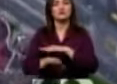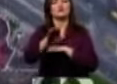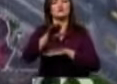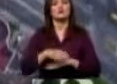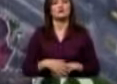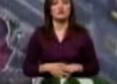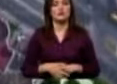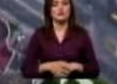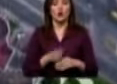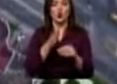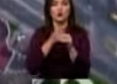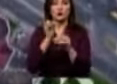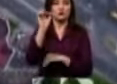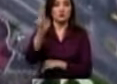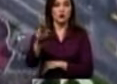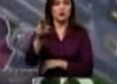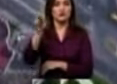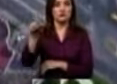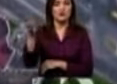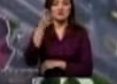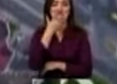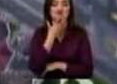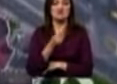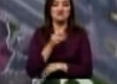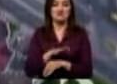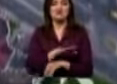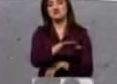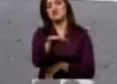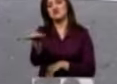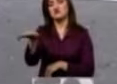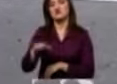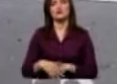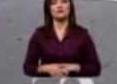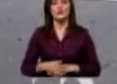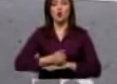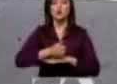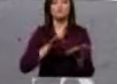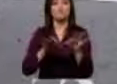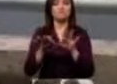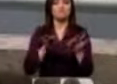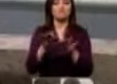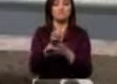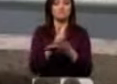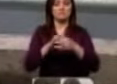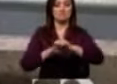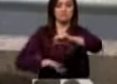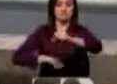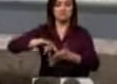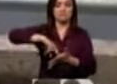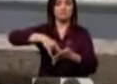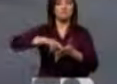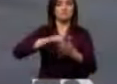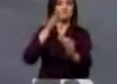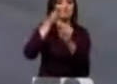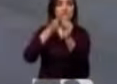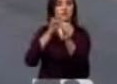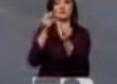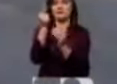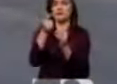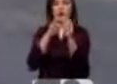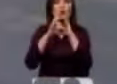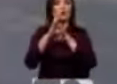Y si su destino es el sur, deberá tomar el Eloy Alfaro en giro derecho. Según las autoridades, el diseño de esta obra está orientado a